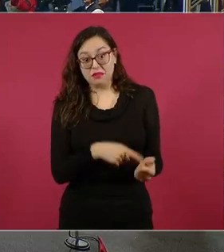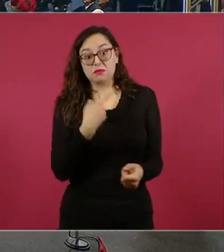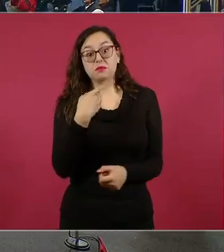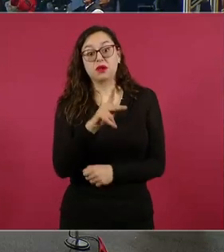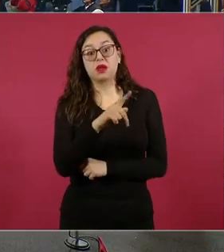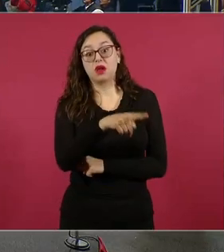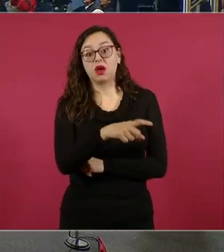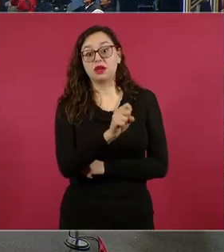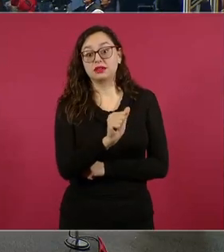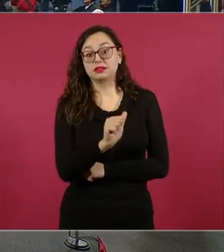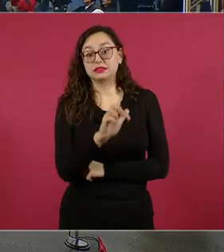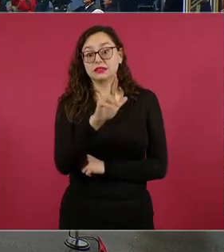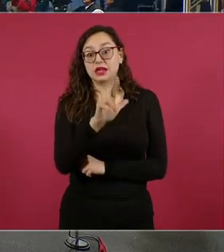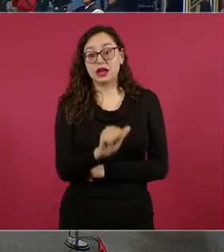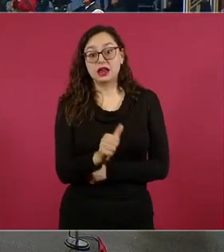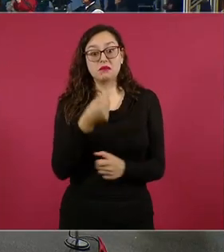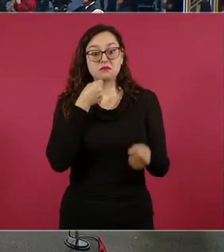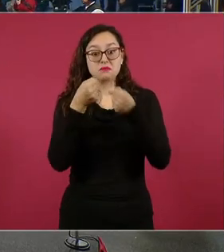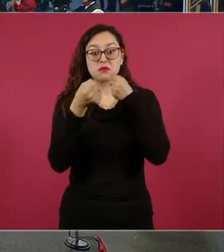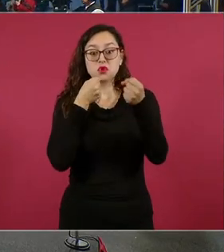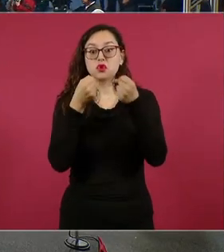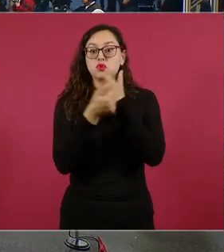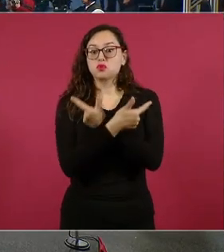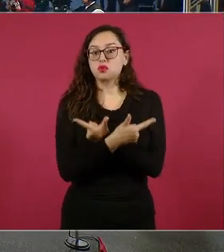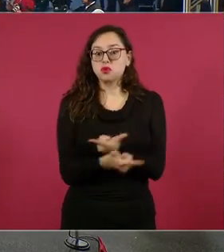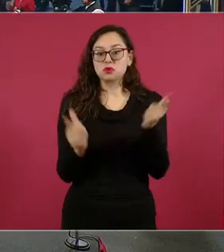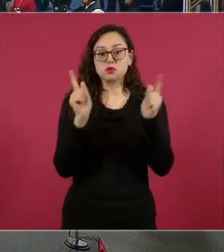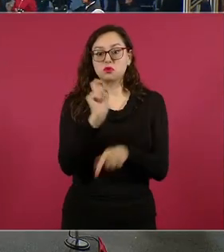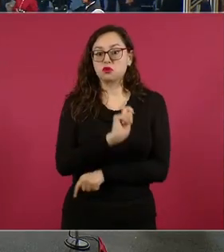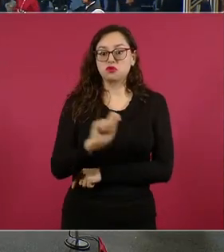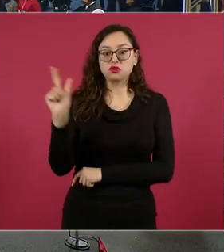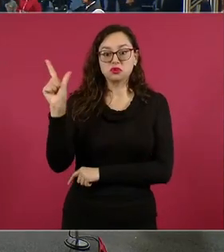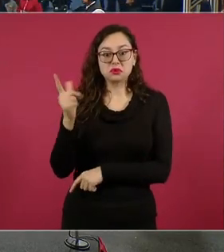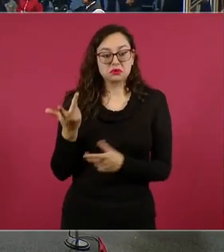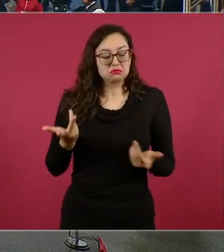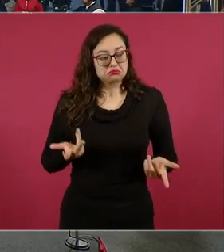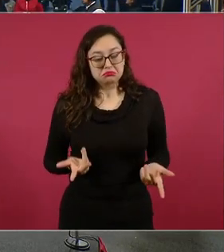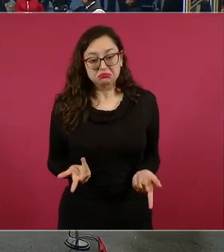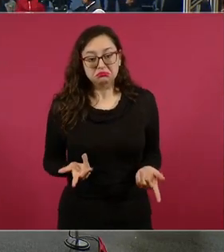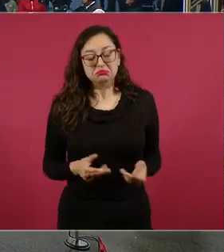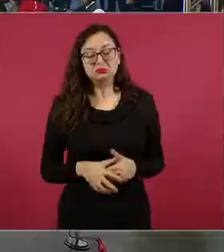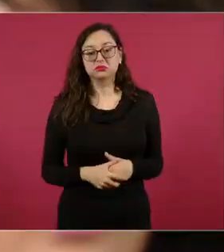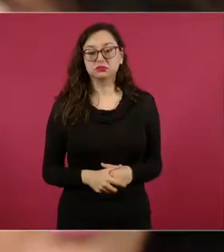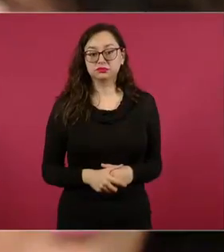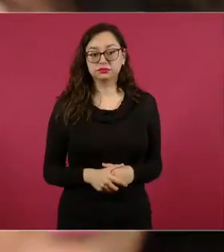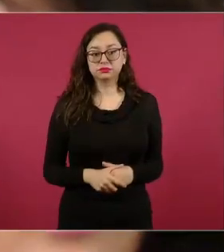libre, ejerce un periodismo profesional